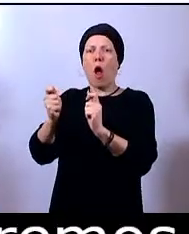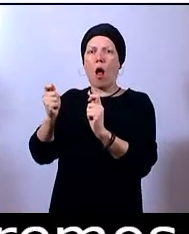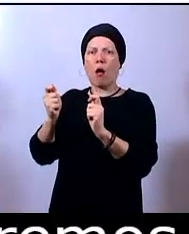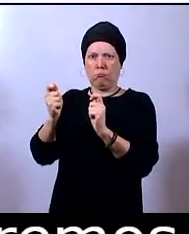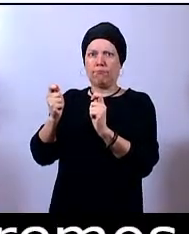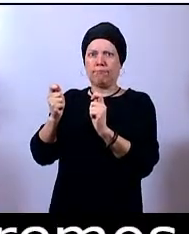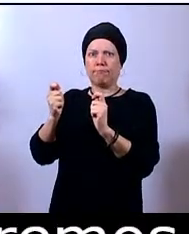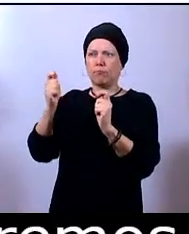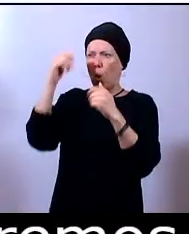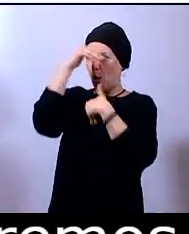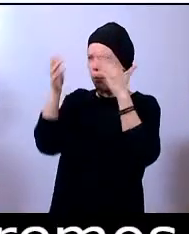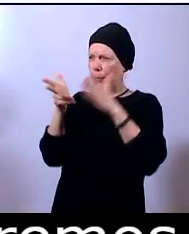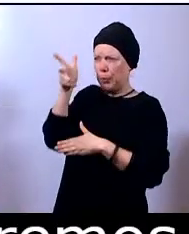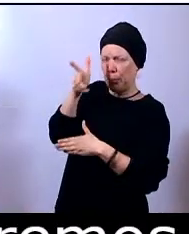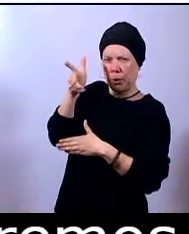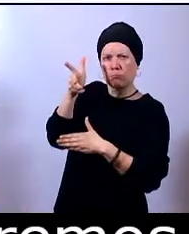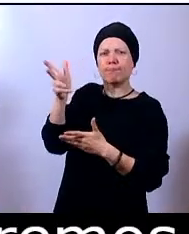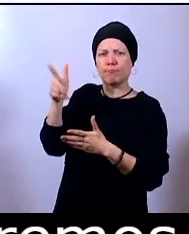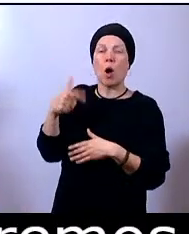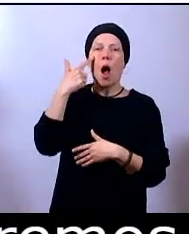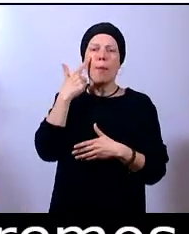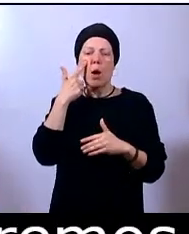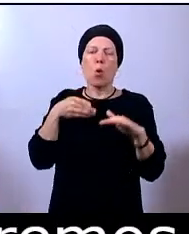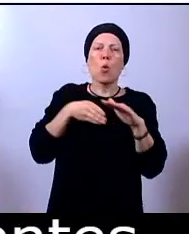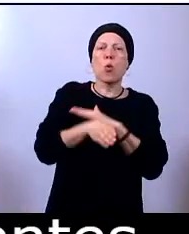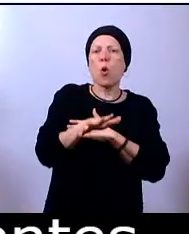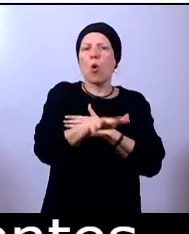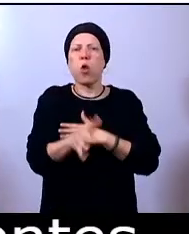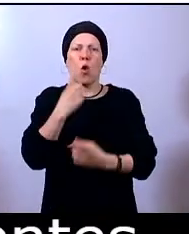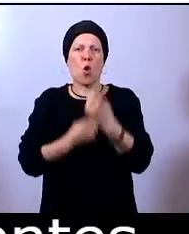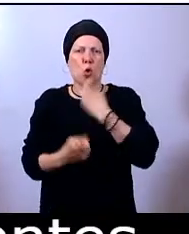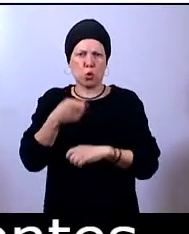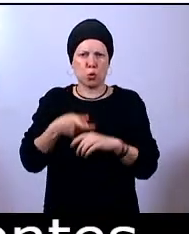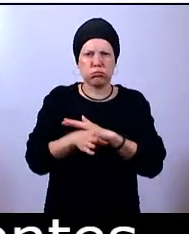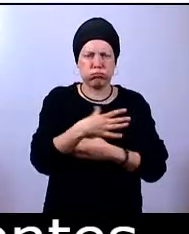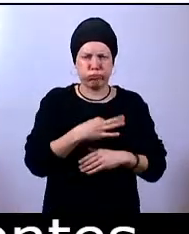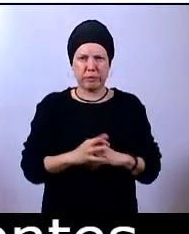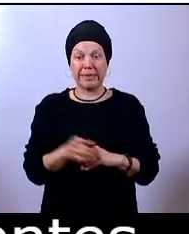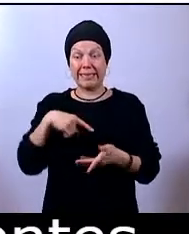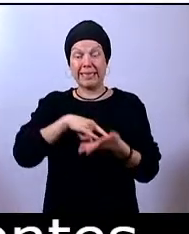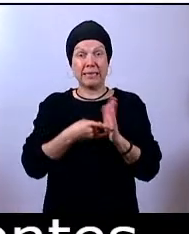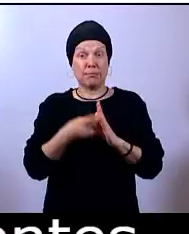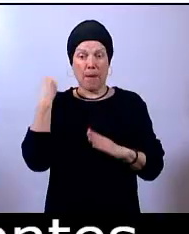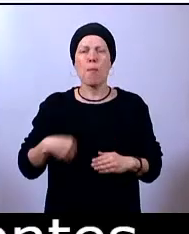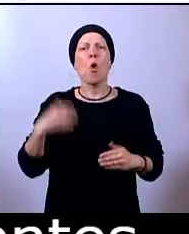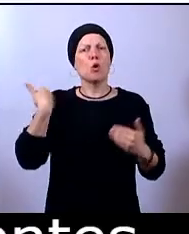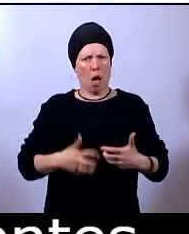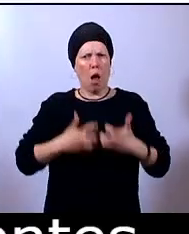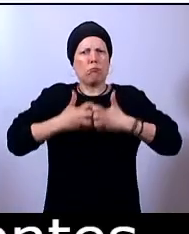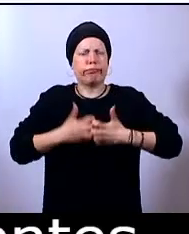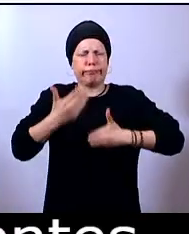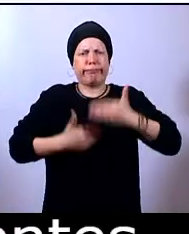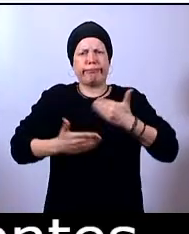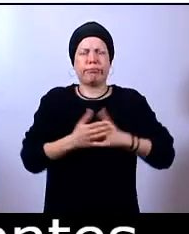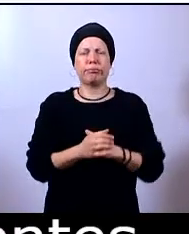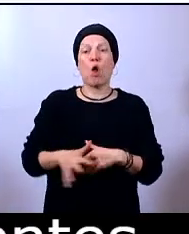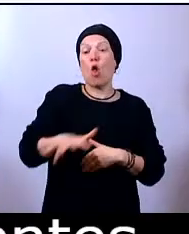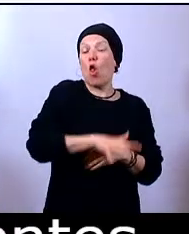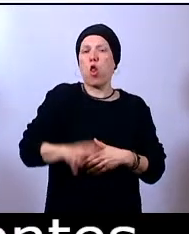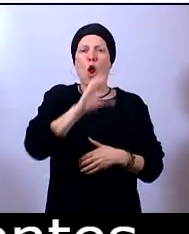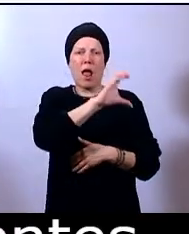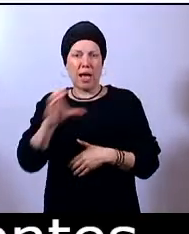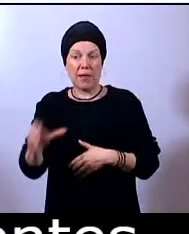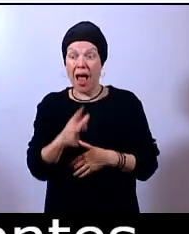monitores informativos, cuándo y dónde acceder a la consulta. Este sistema ya funciona en el área de salud de Cáceres y